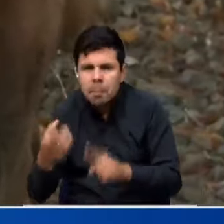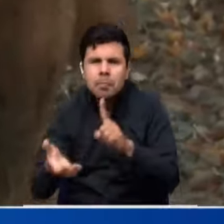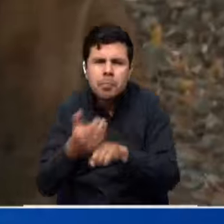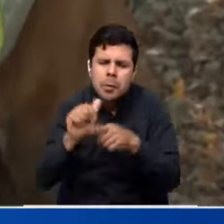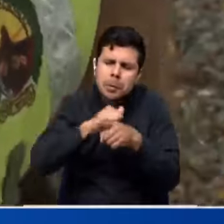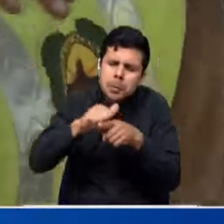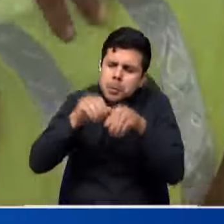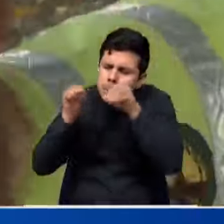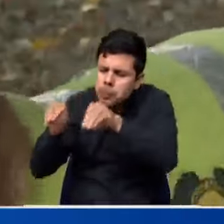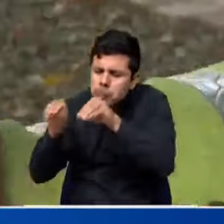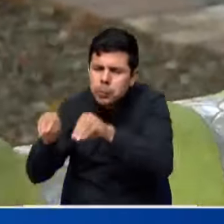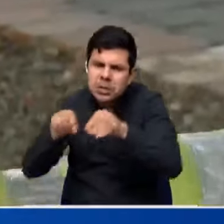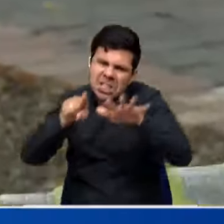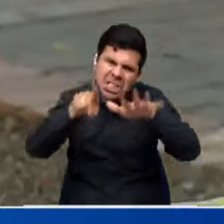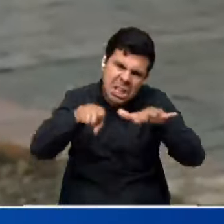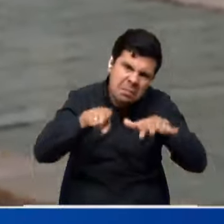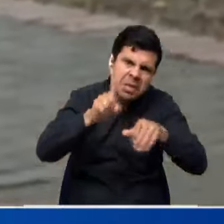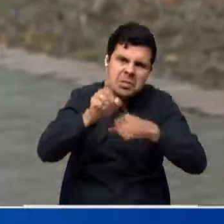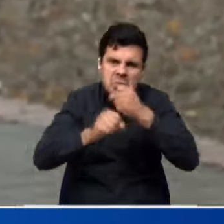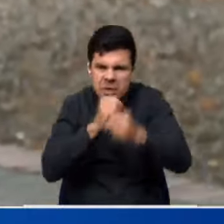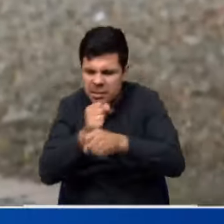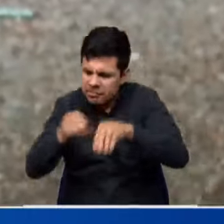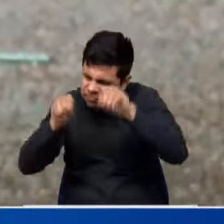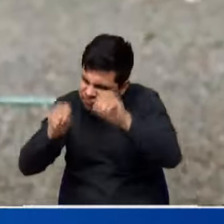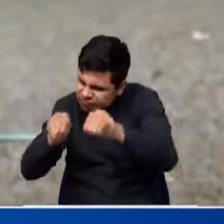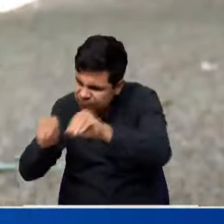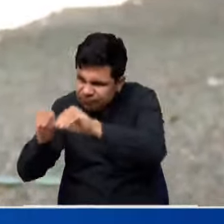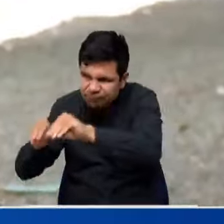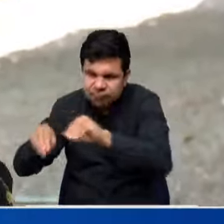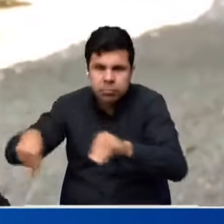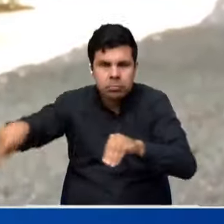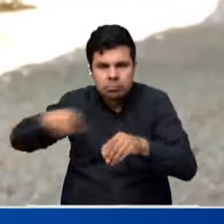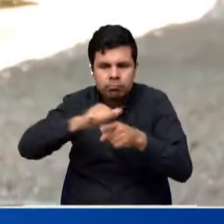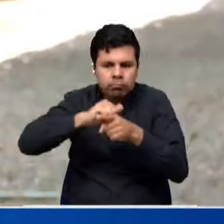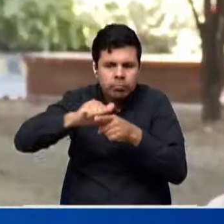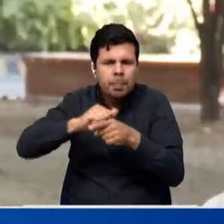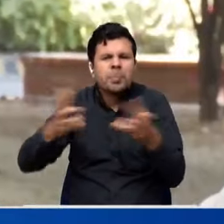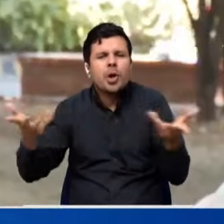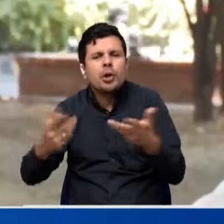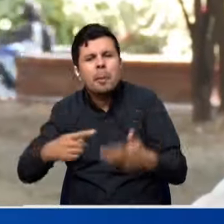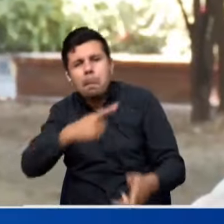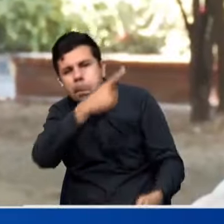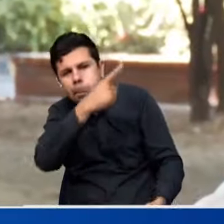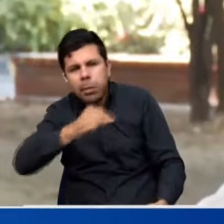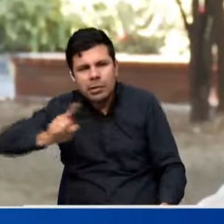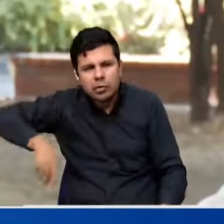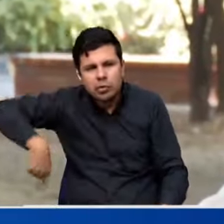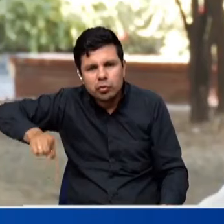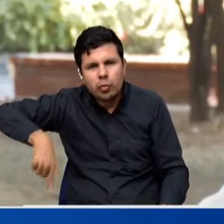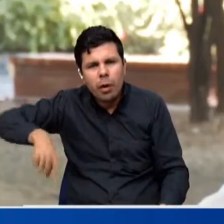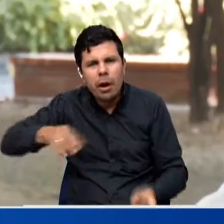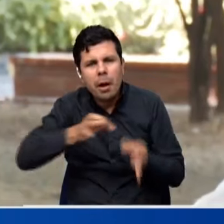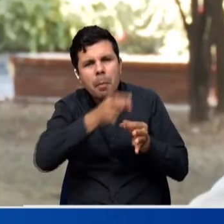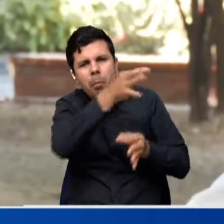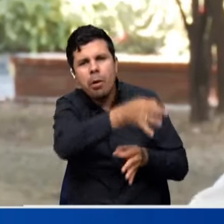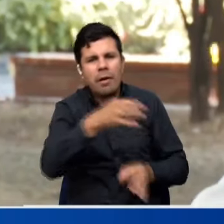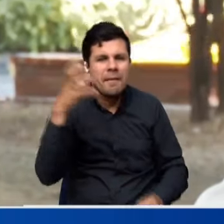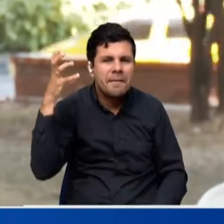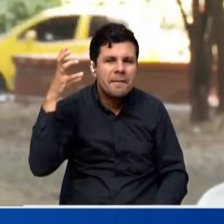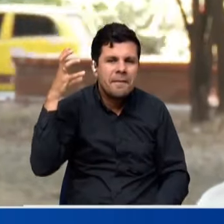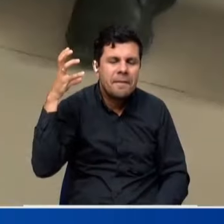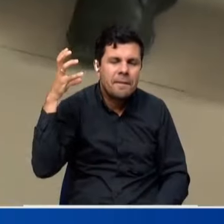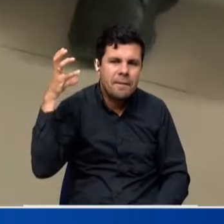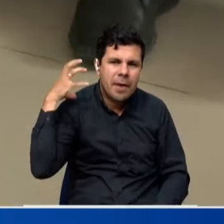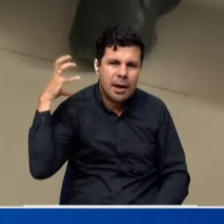entre seis meses a un año, los cuales se realizan en la Escuela de Guías y Adiestramiento Canino en el municipio de Facatativá,